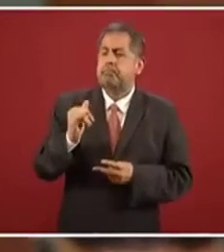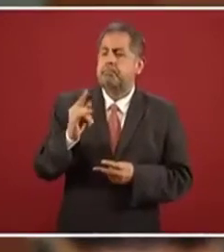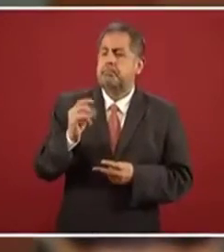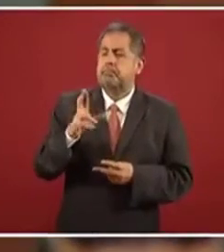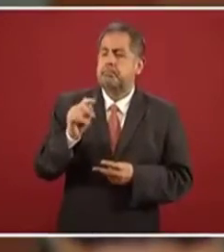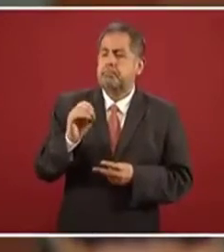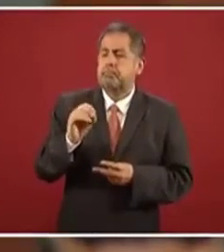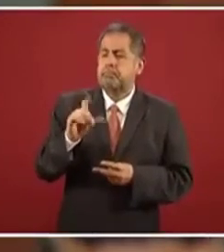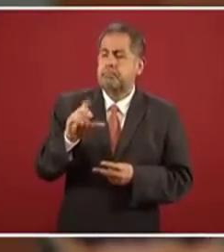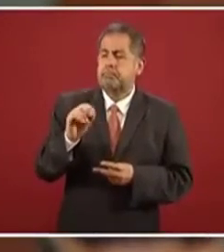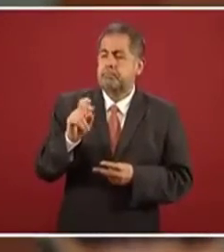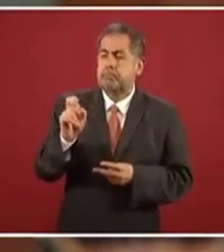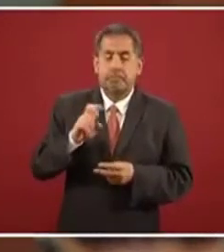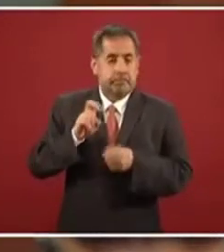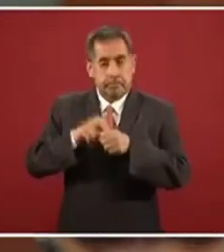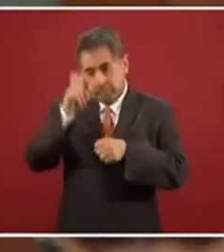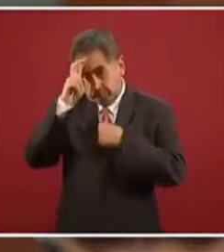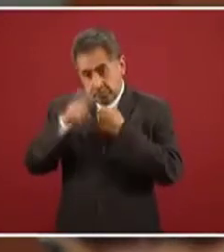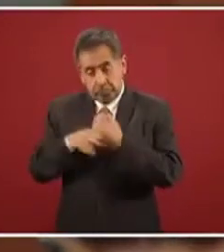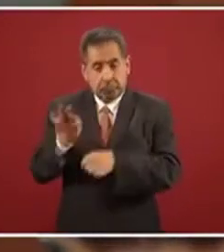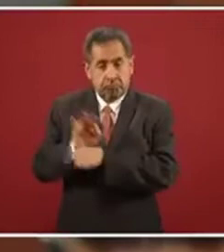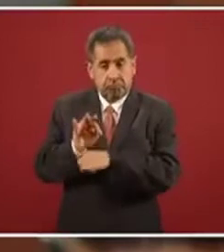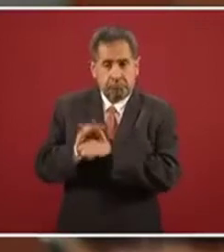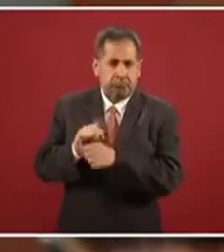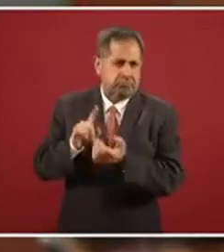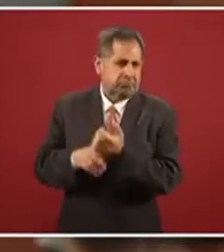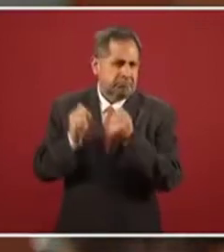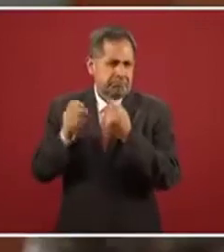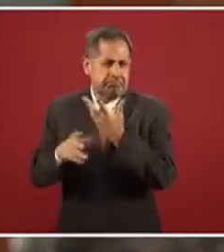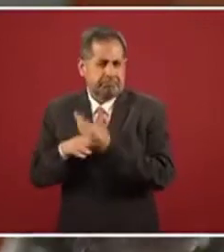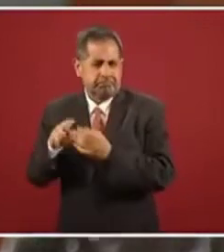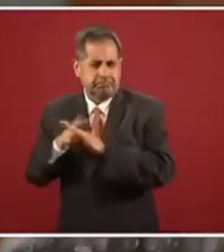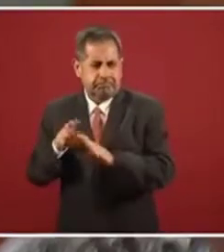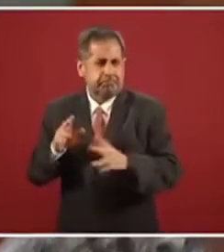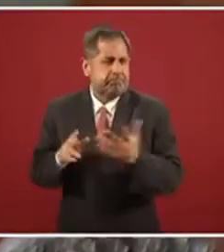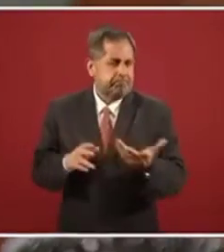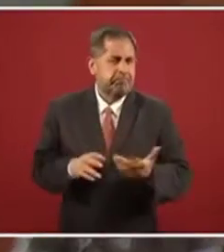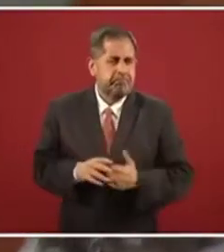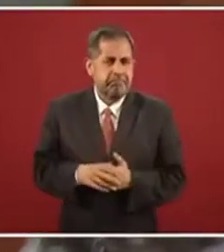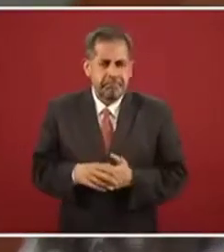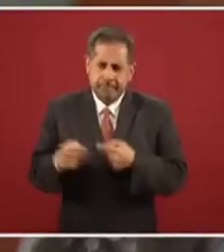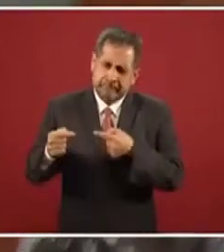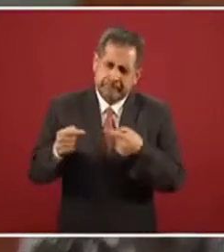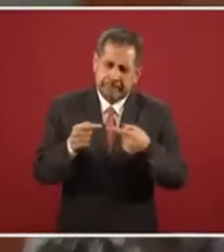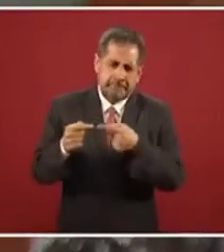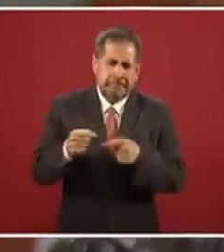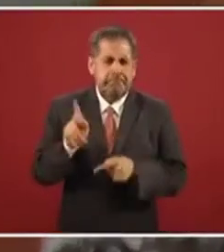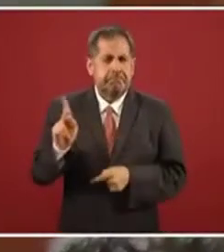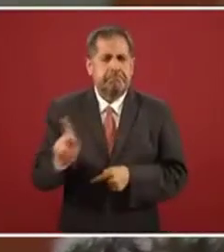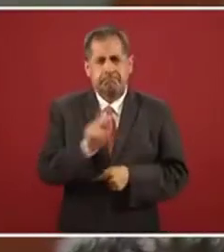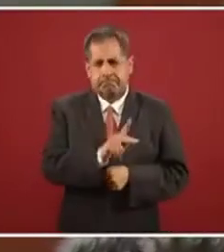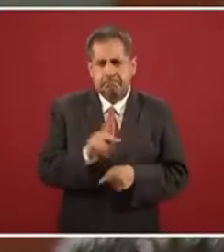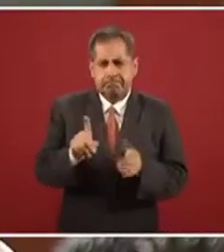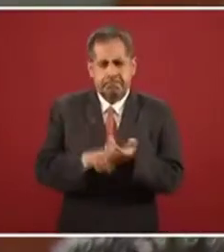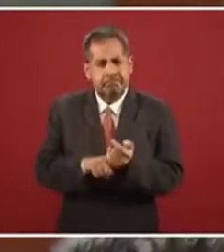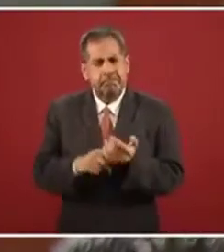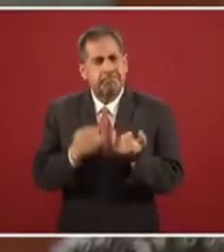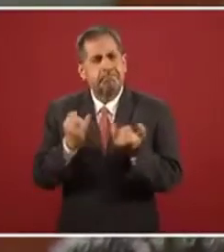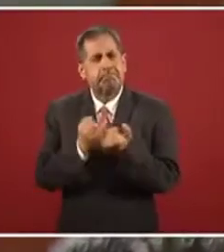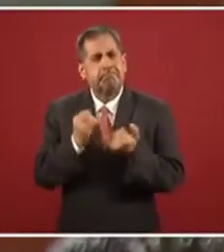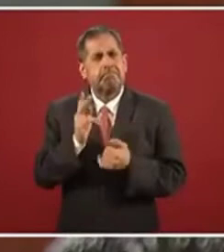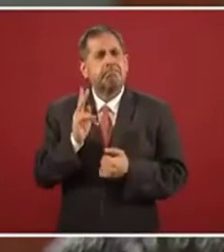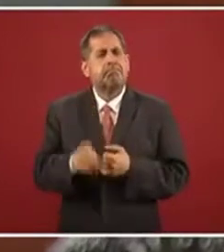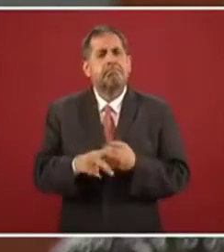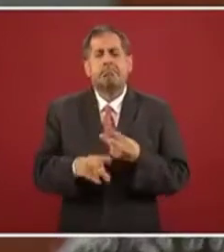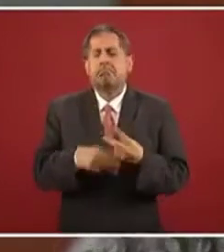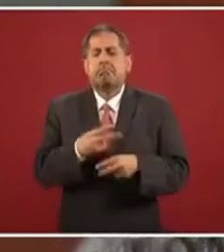al defender en Europa a infinidad de inmigrantes, las tensiones fueron semejantes en extremis. ¿Qué se puede hacer, qué se